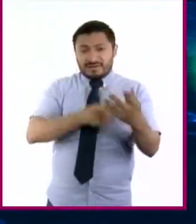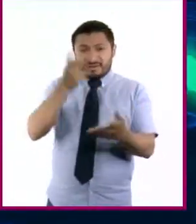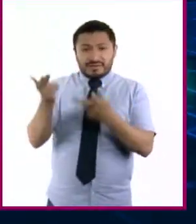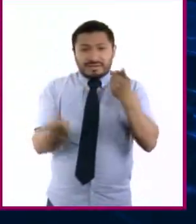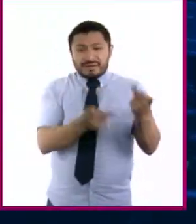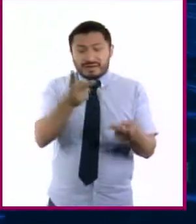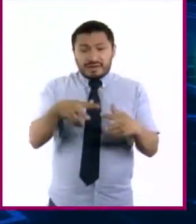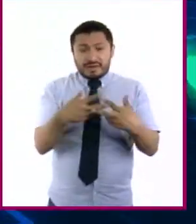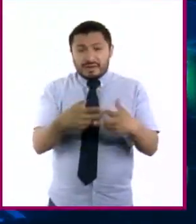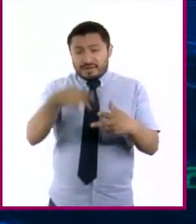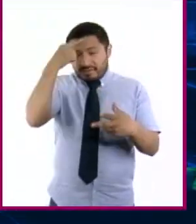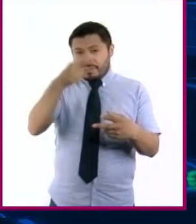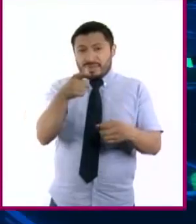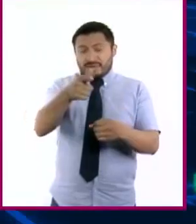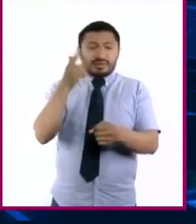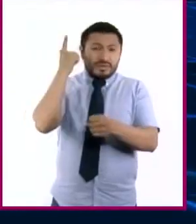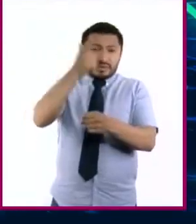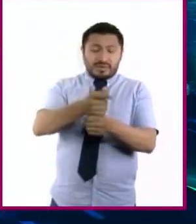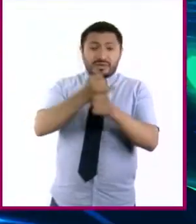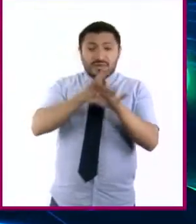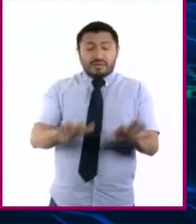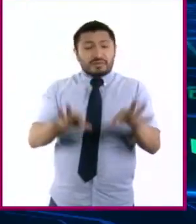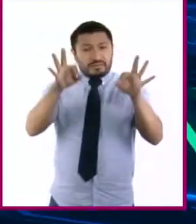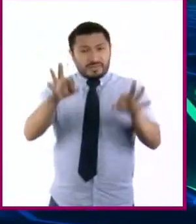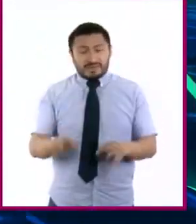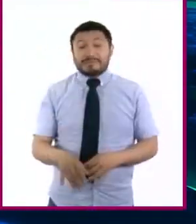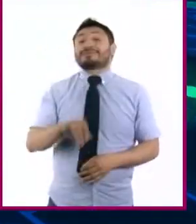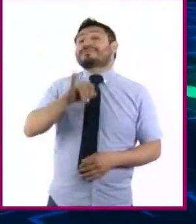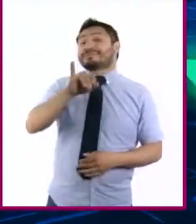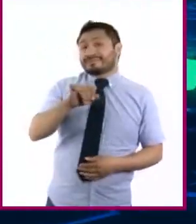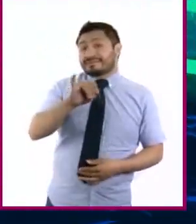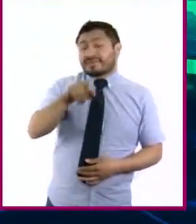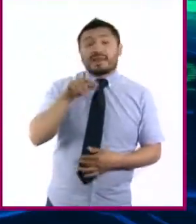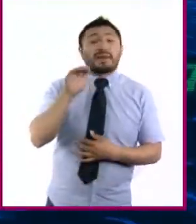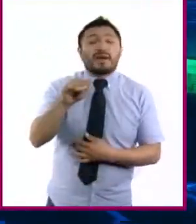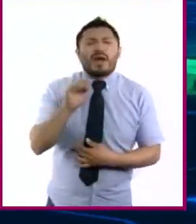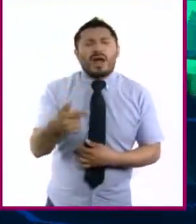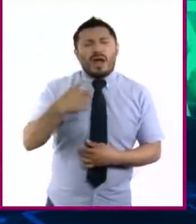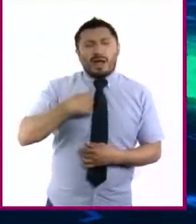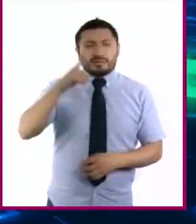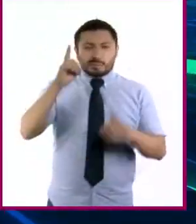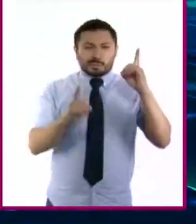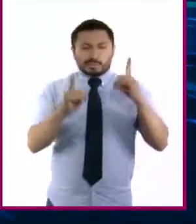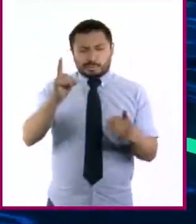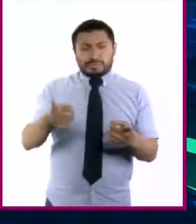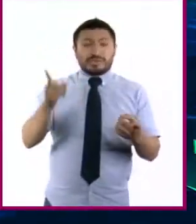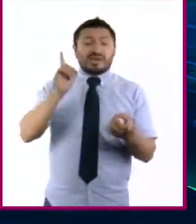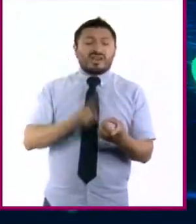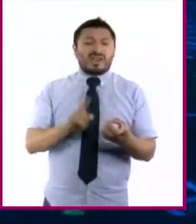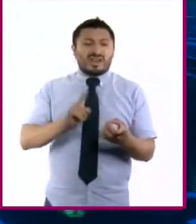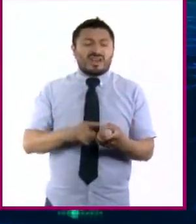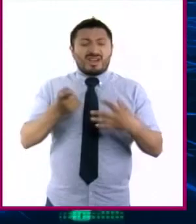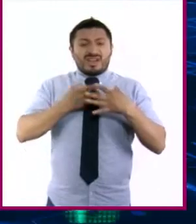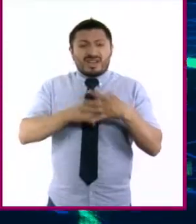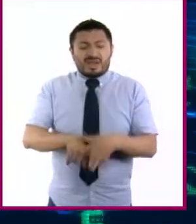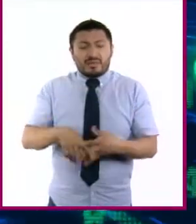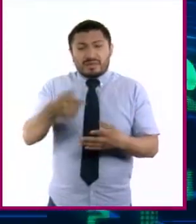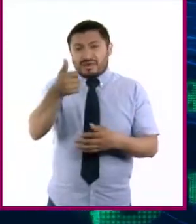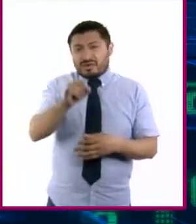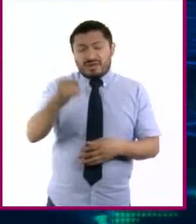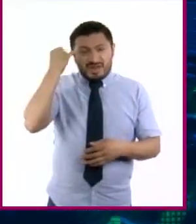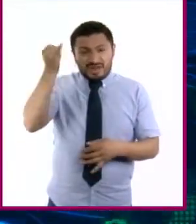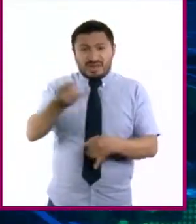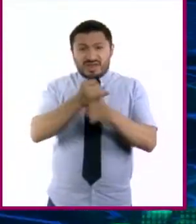obtener datos de forma masiva. Así es, Don Bato. Oiga, pero me pregunto de dónde salió esta práctica de recolectar información de